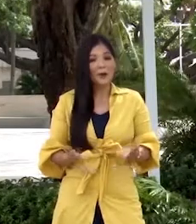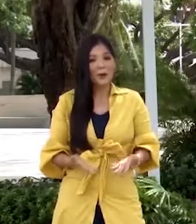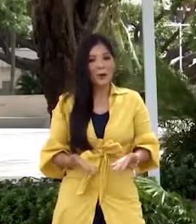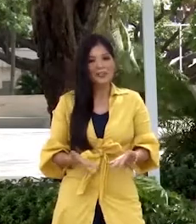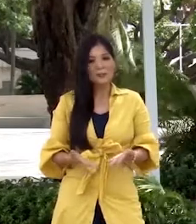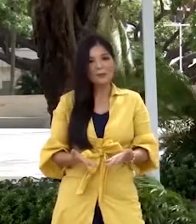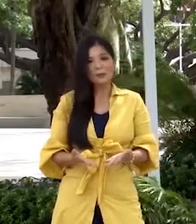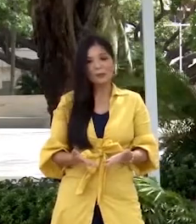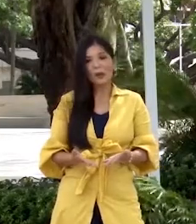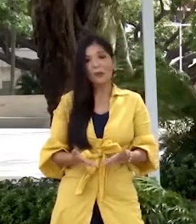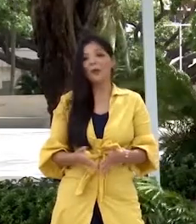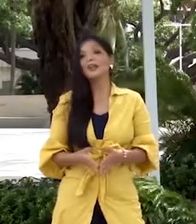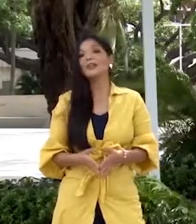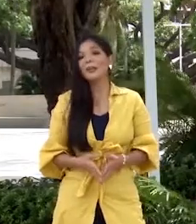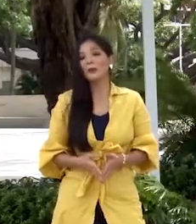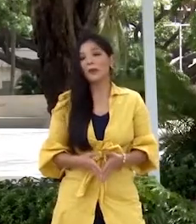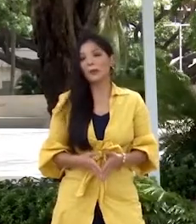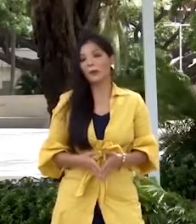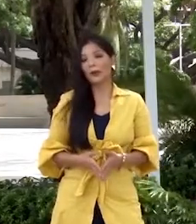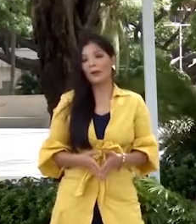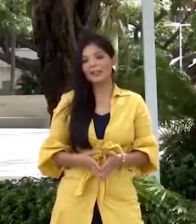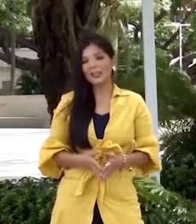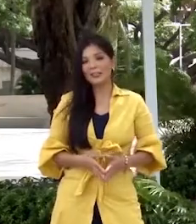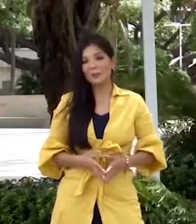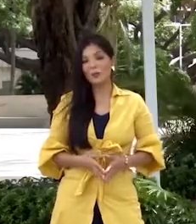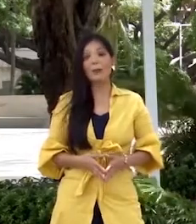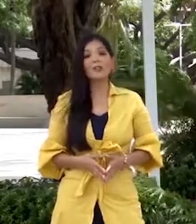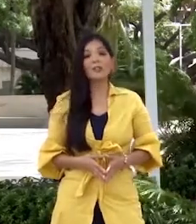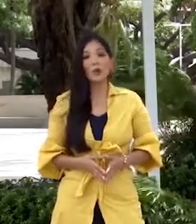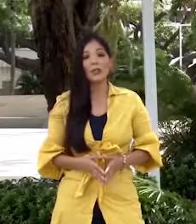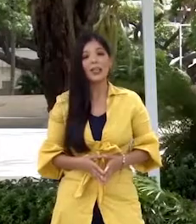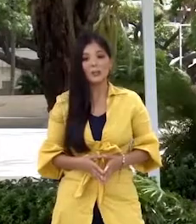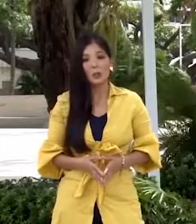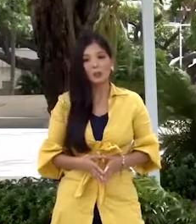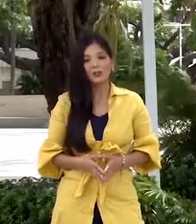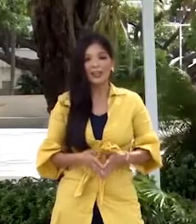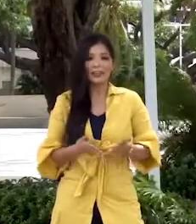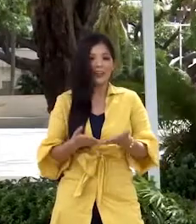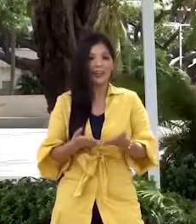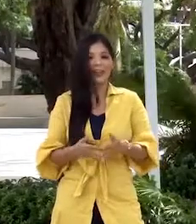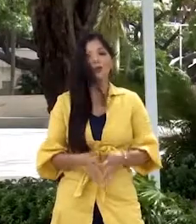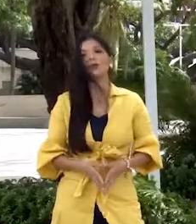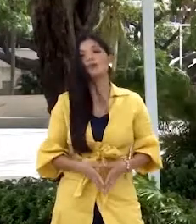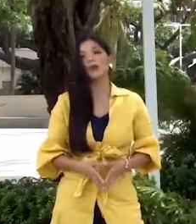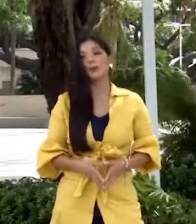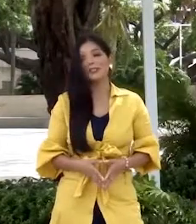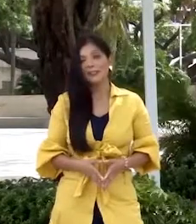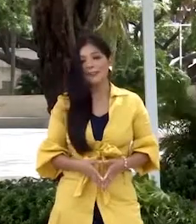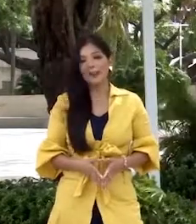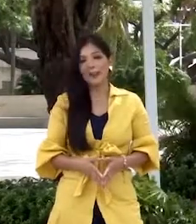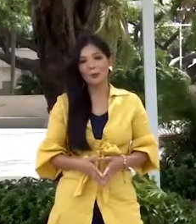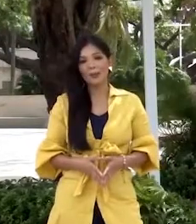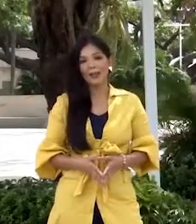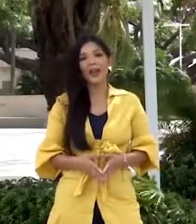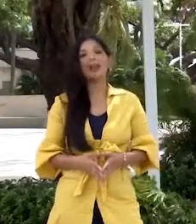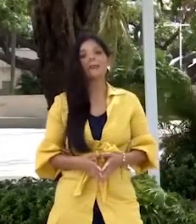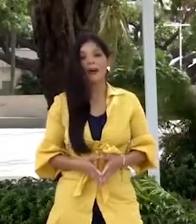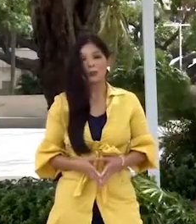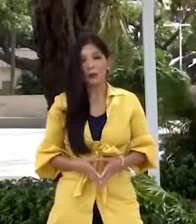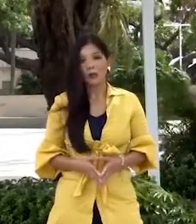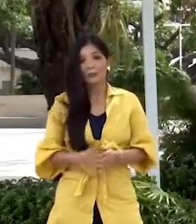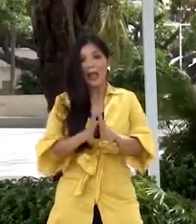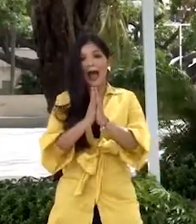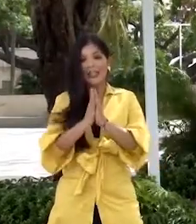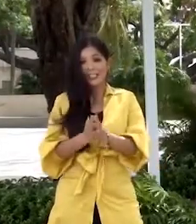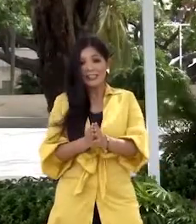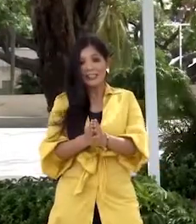el gobernador no es alberto con salvo intervino en el programa televisivo prevención y acción que dirige y conduce el presidente de la república iván